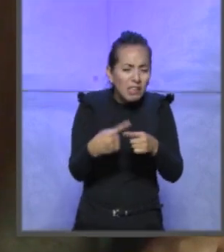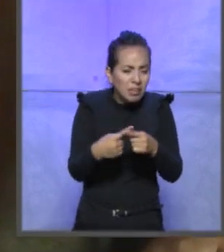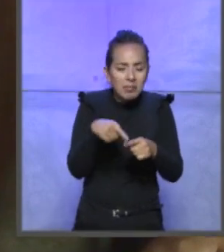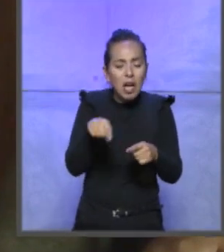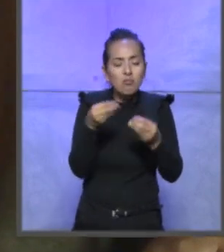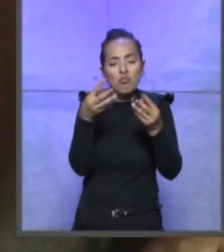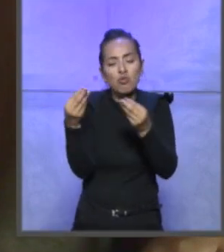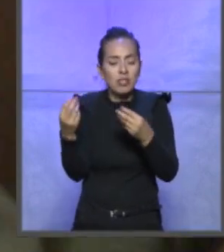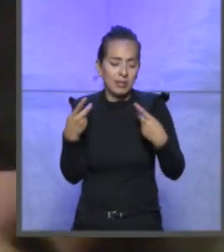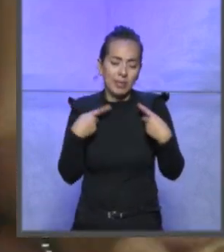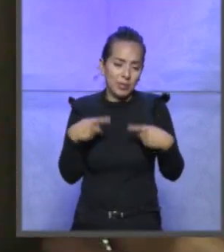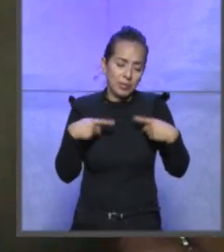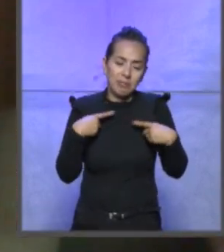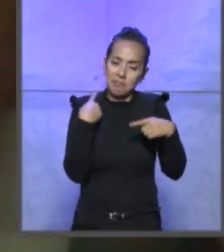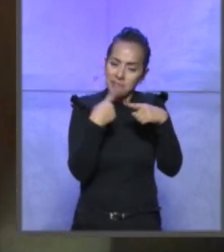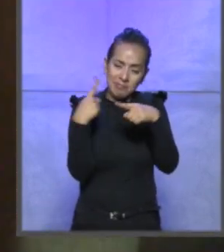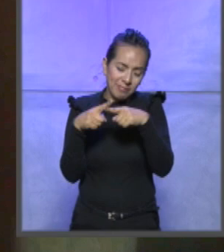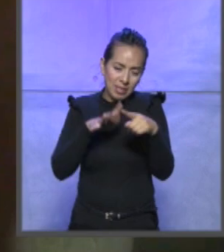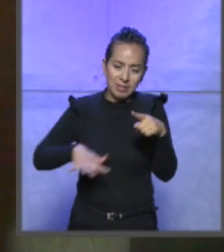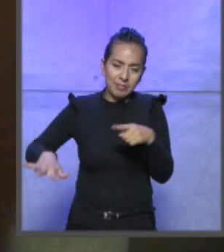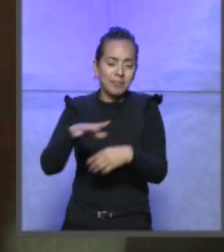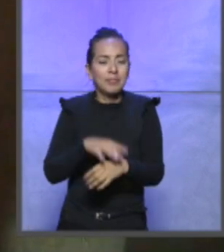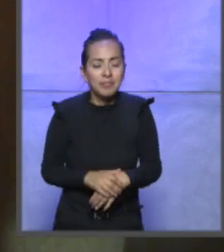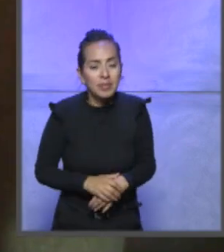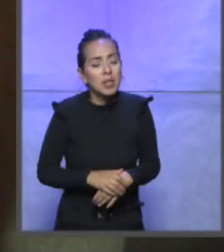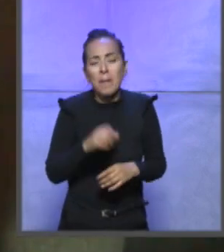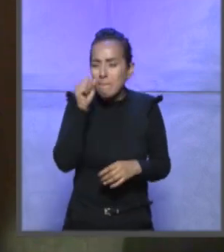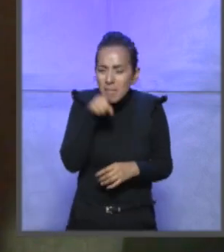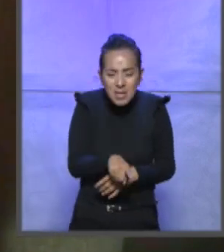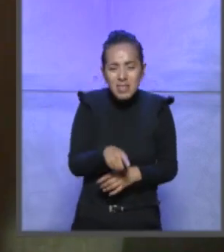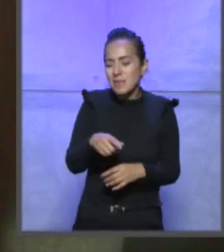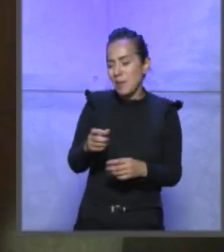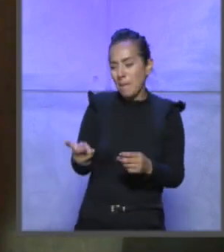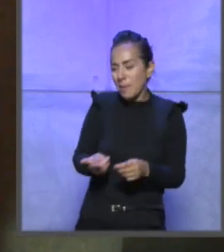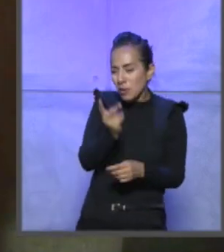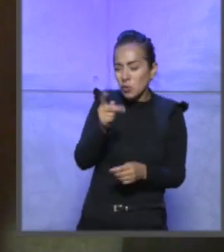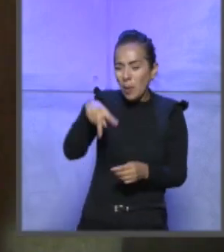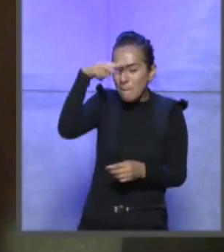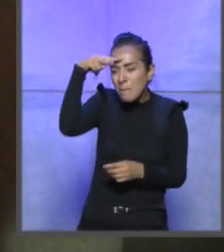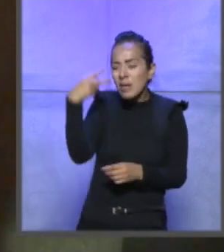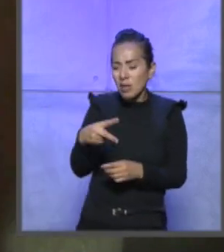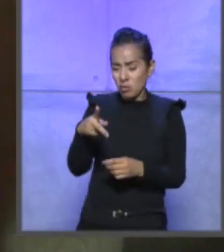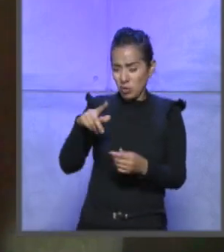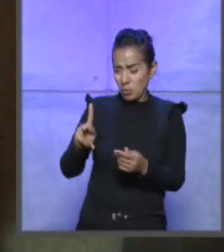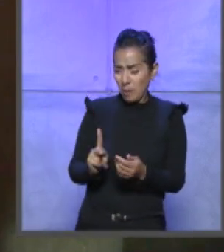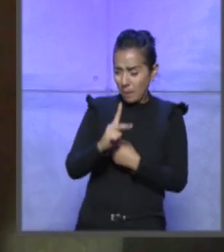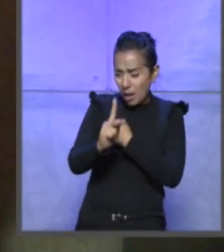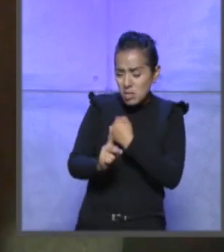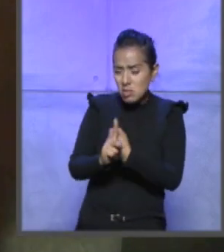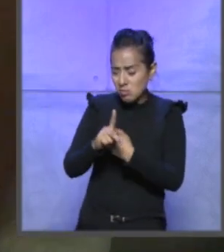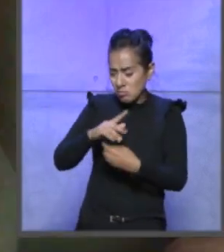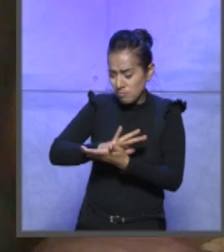cuestiones. Gracias. Muchas gracias, Tamara. Eduardo, va la misma pregunta. ¿México es un país que discrimina? ¿Por qué y a